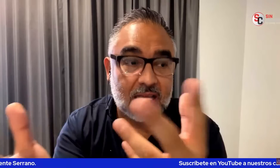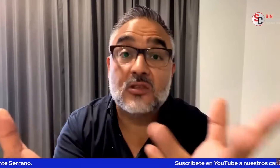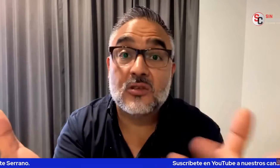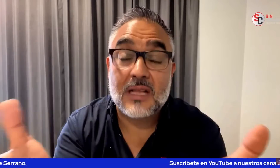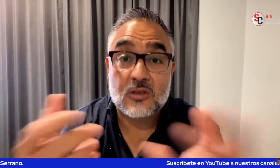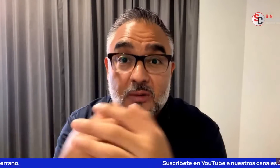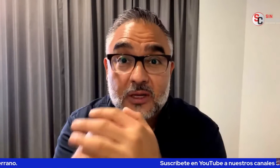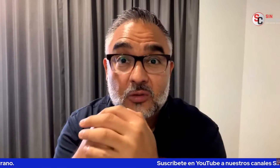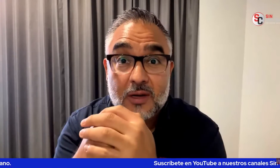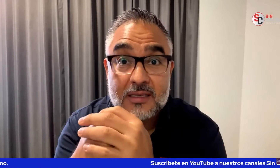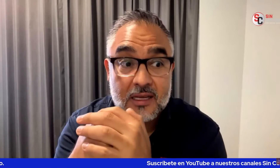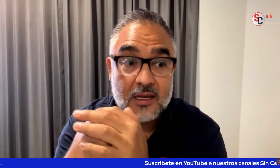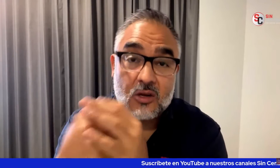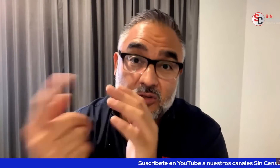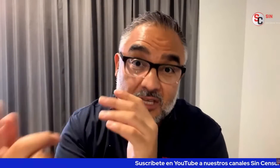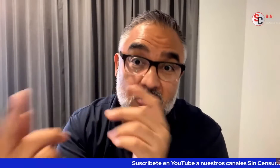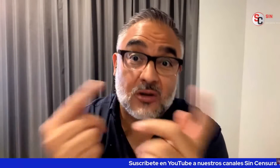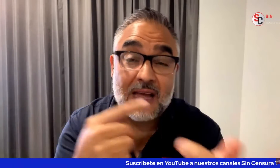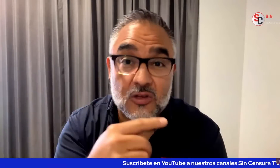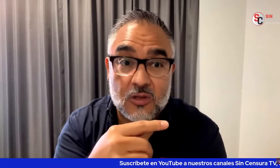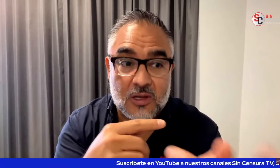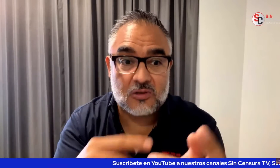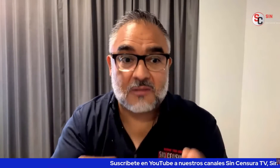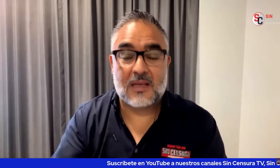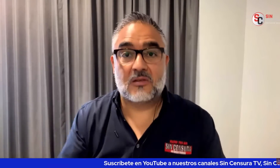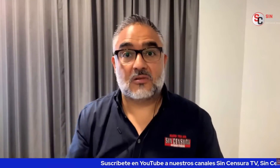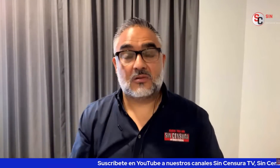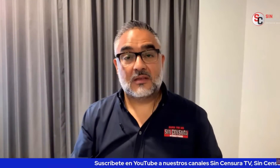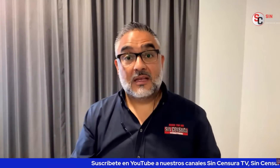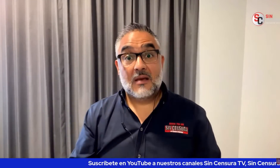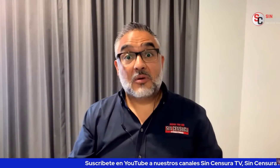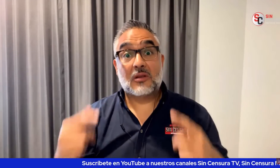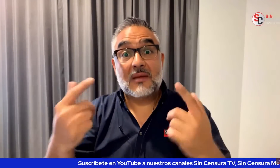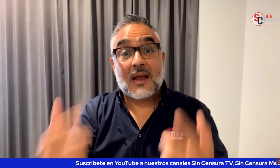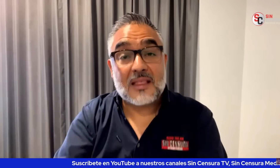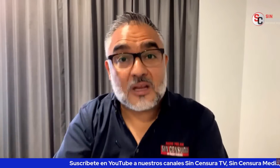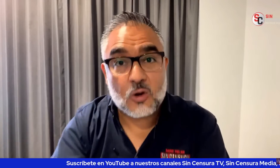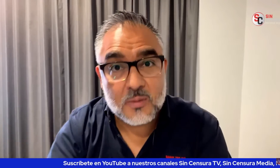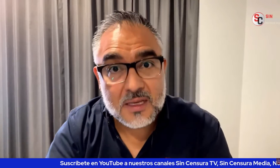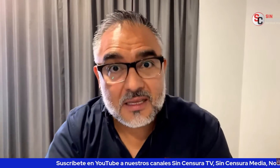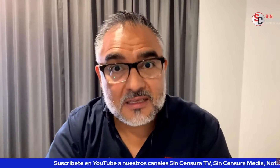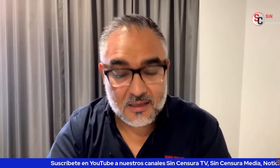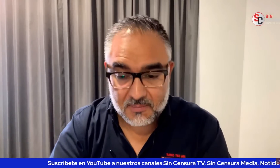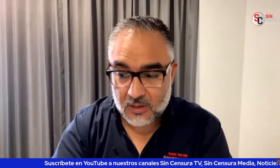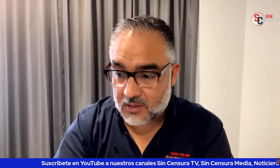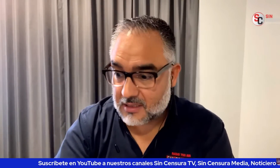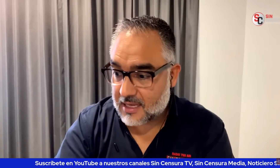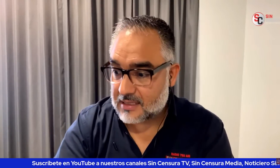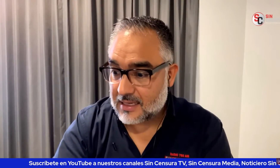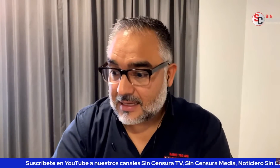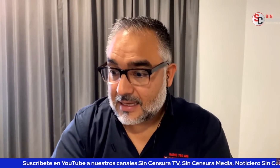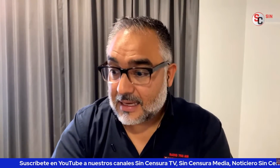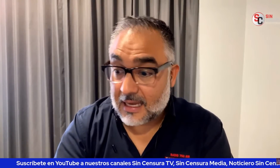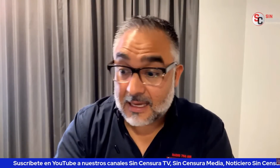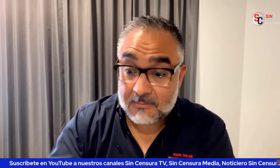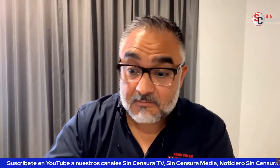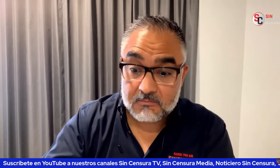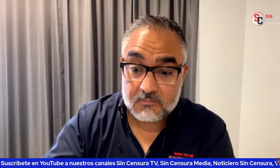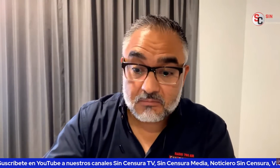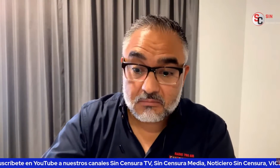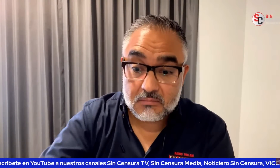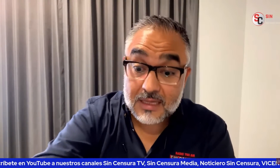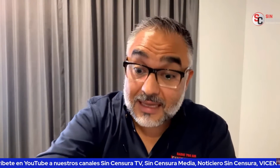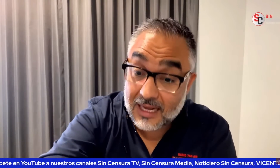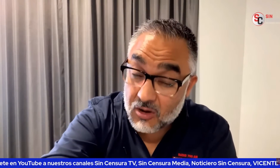los silencios, las coberturas, concesionarios y dueños de medios. Pero también habla de columnistas y de periodistas